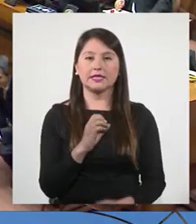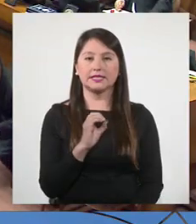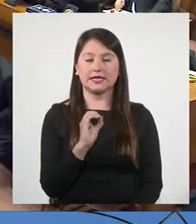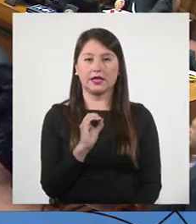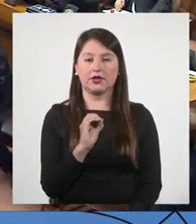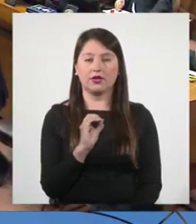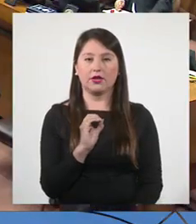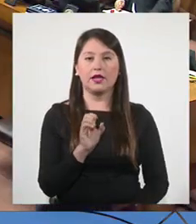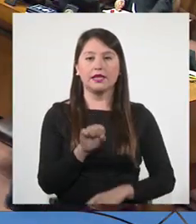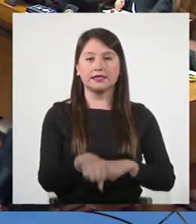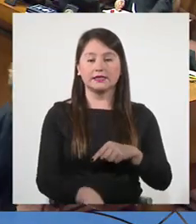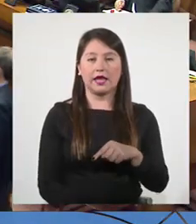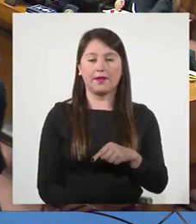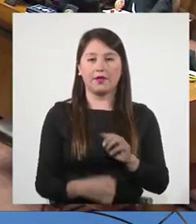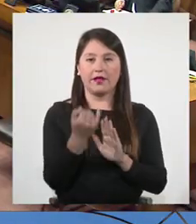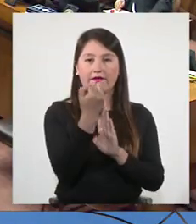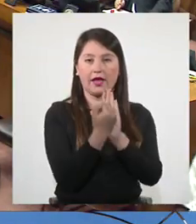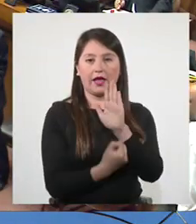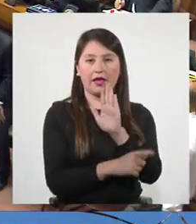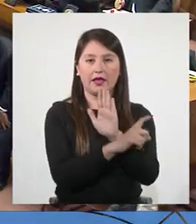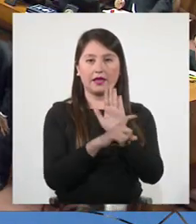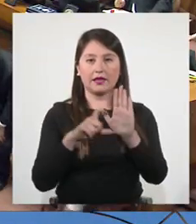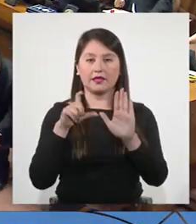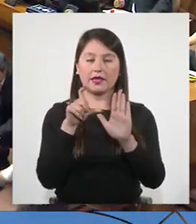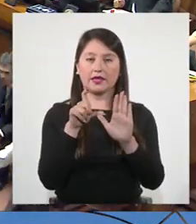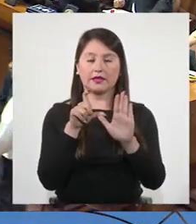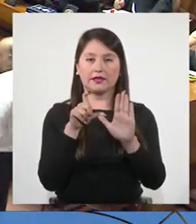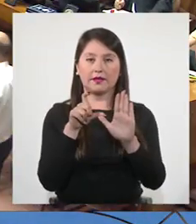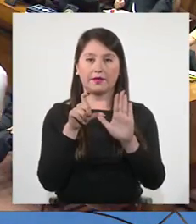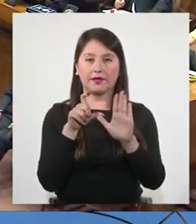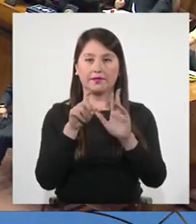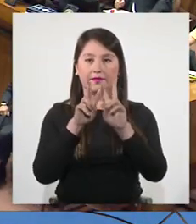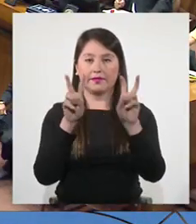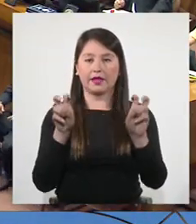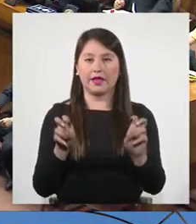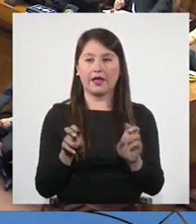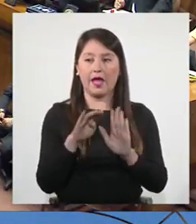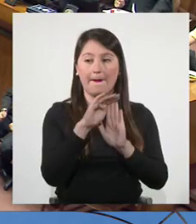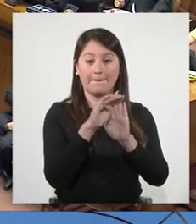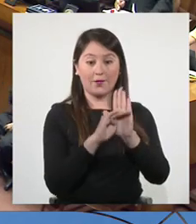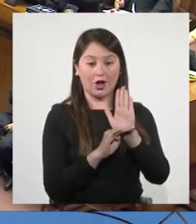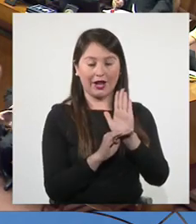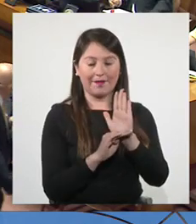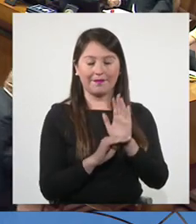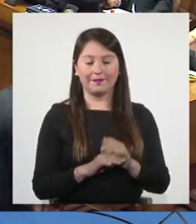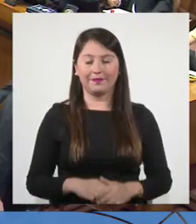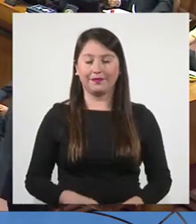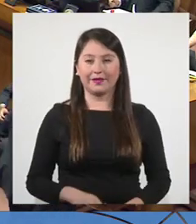Se aprueba el... Se aprueba la el programa. Se rechaza la indicación.